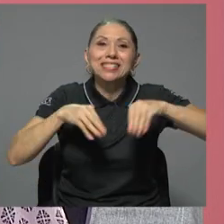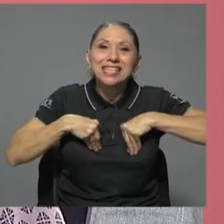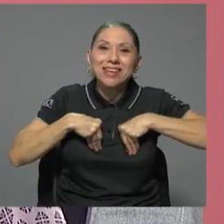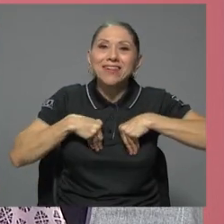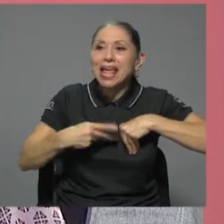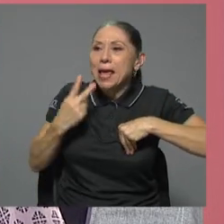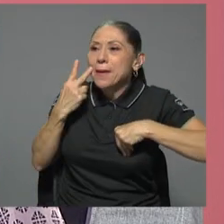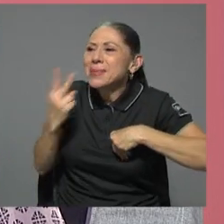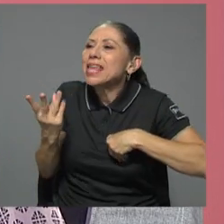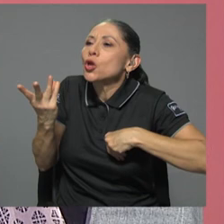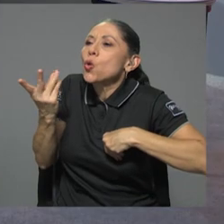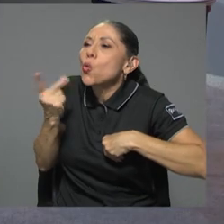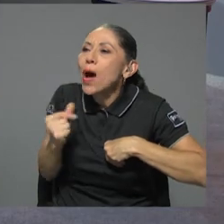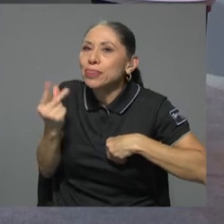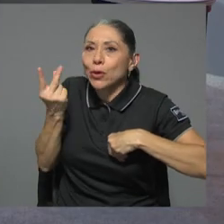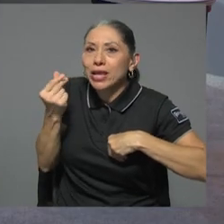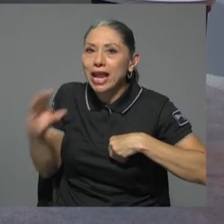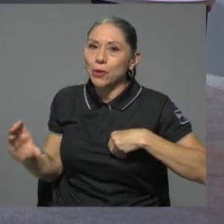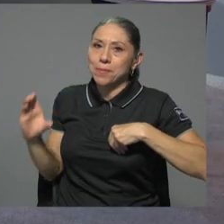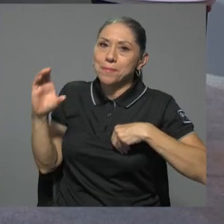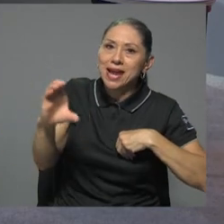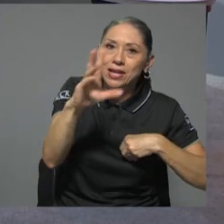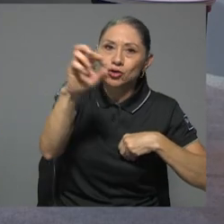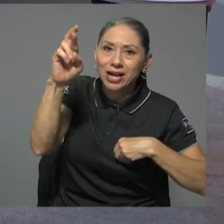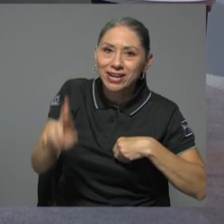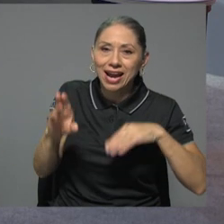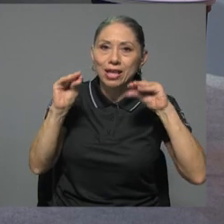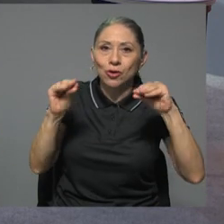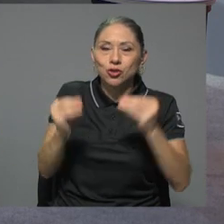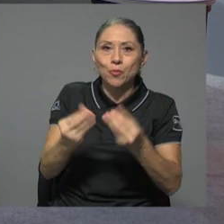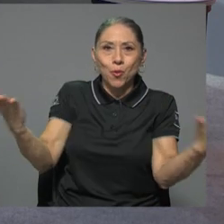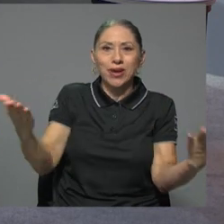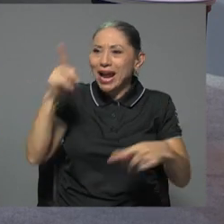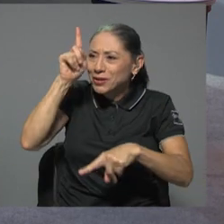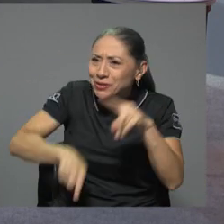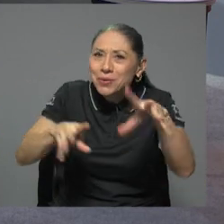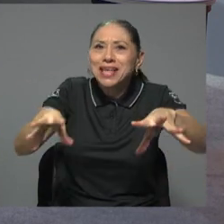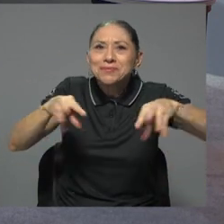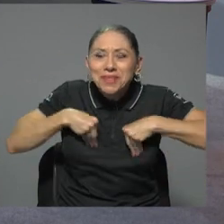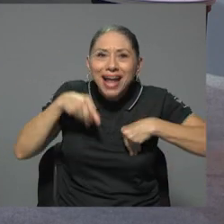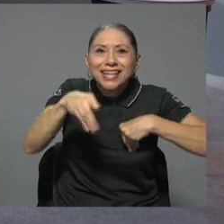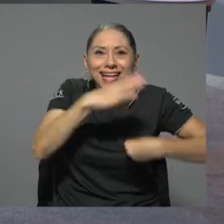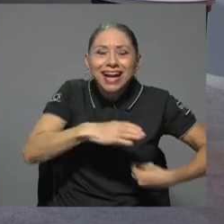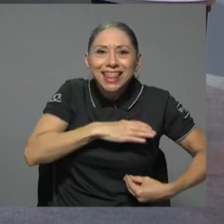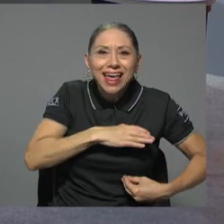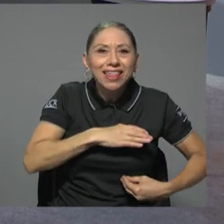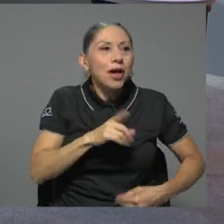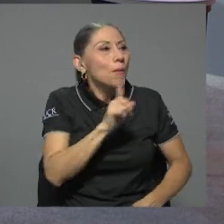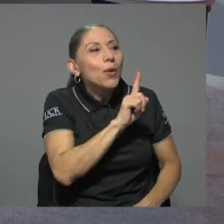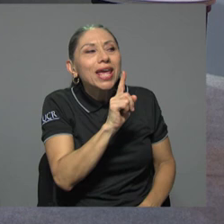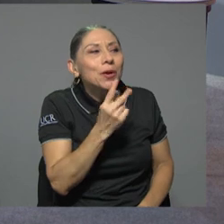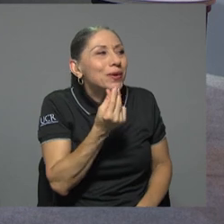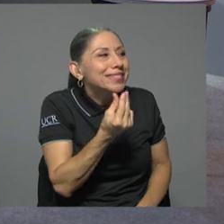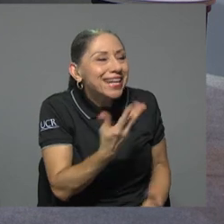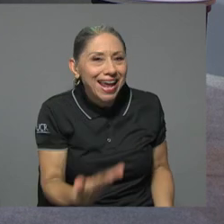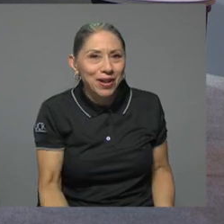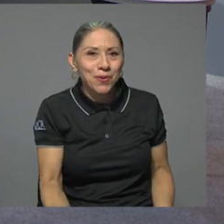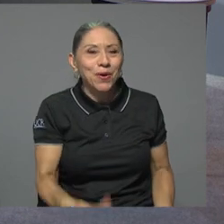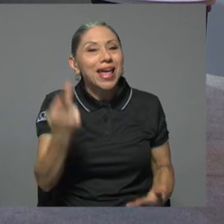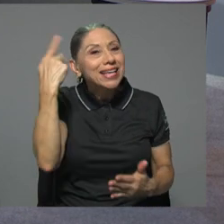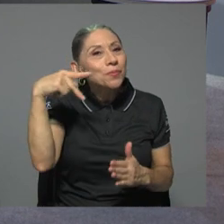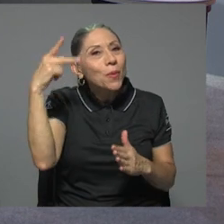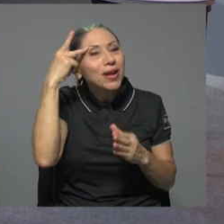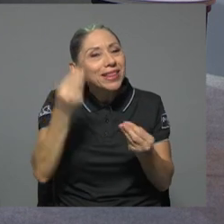que hace costa si es así es inadmisible porque no es dinero no es dinero no es es política